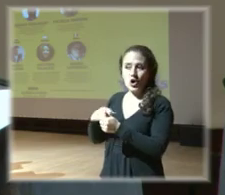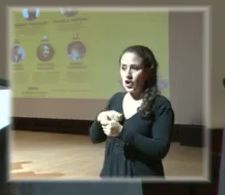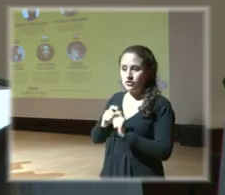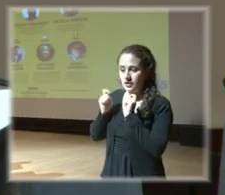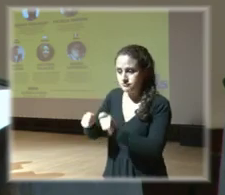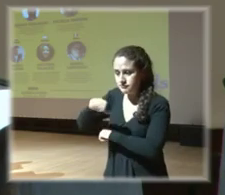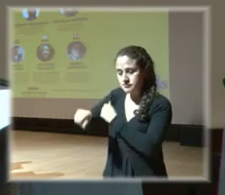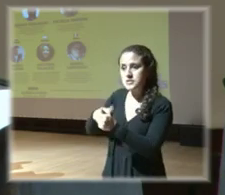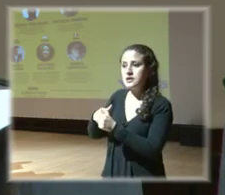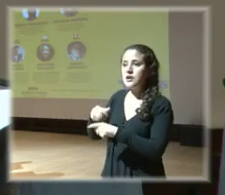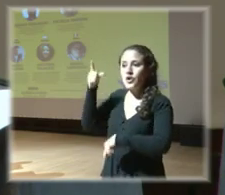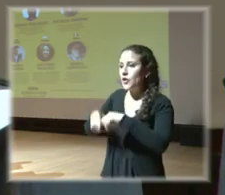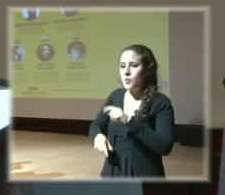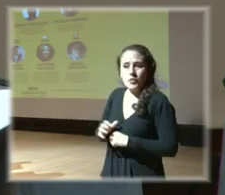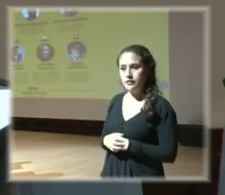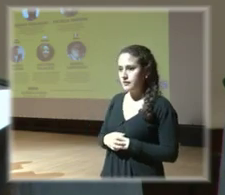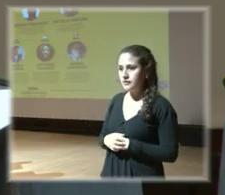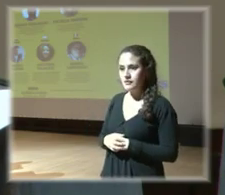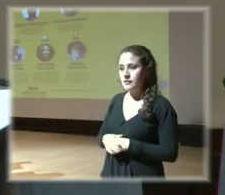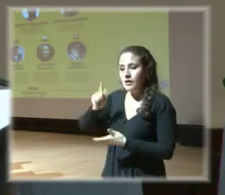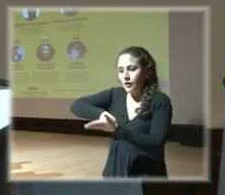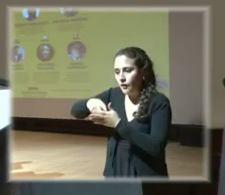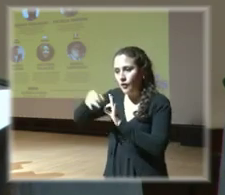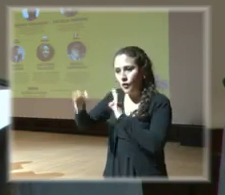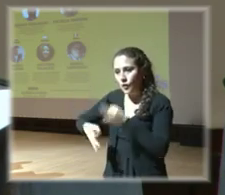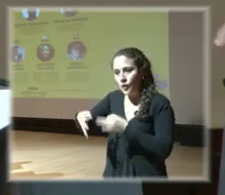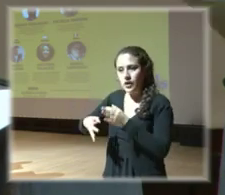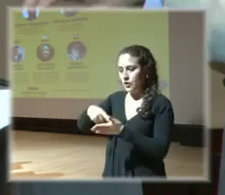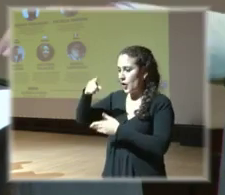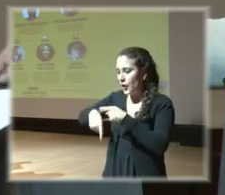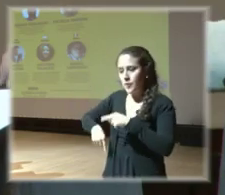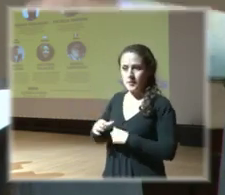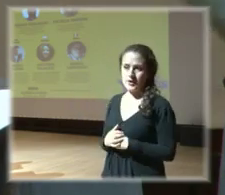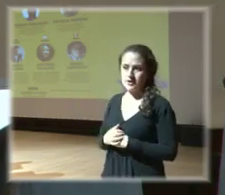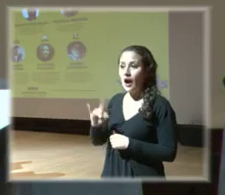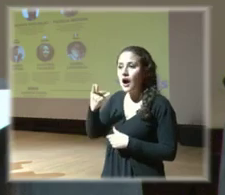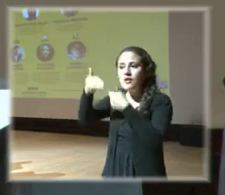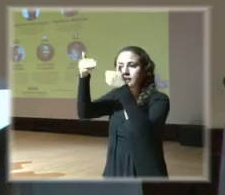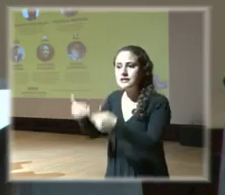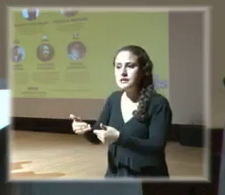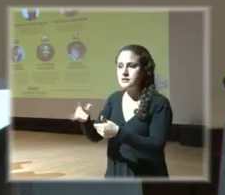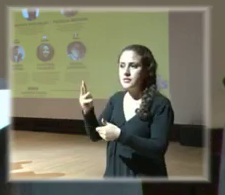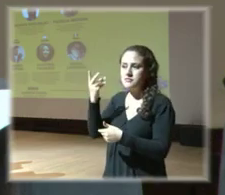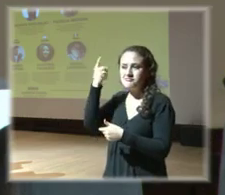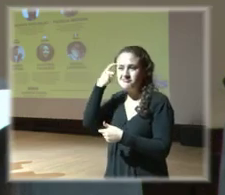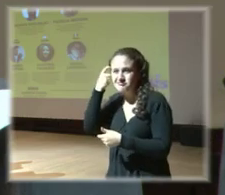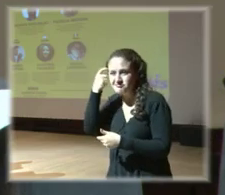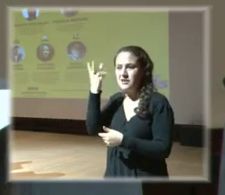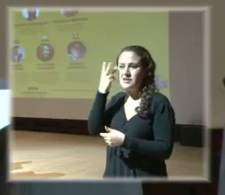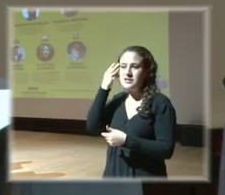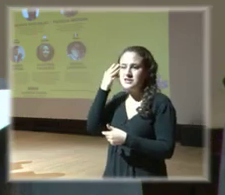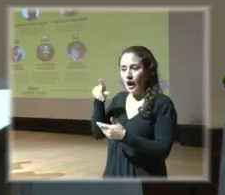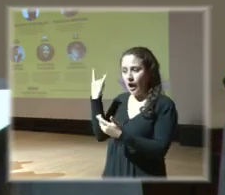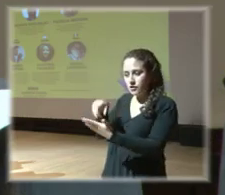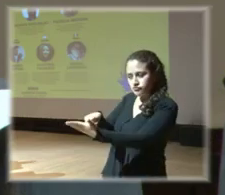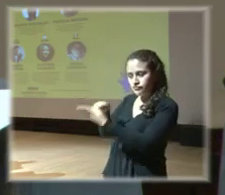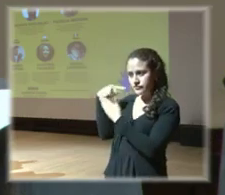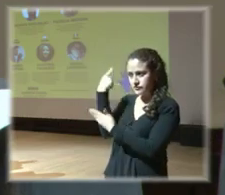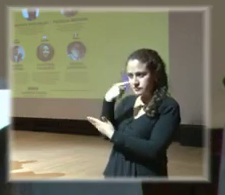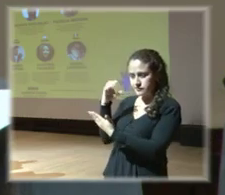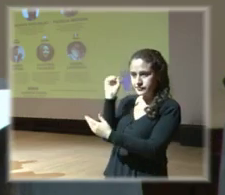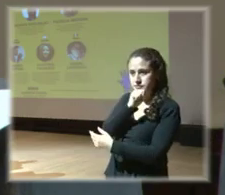interdicción, es incapaz para realizar actos jurídicos. Una persona que tenga una discapacidad intelectual, por ejemplo, visible,